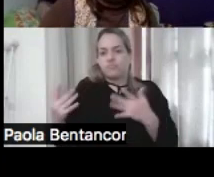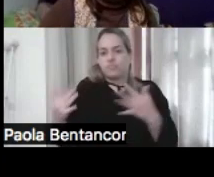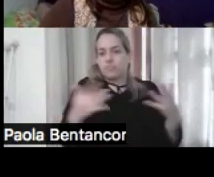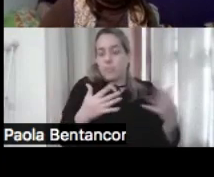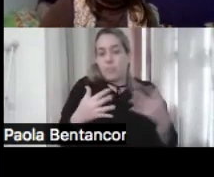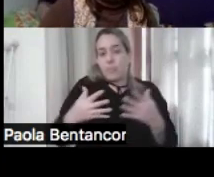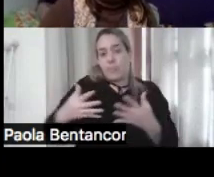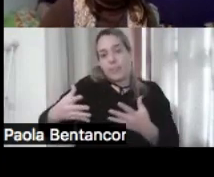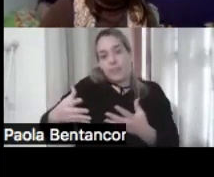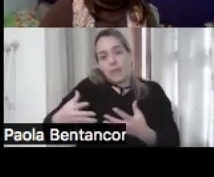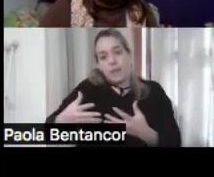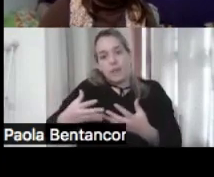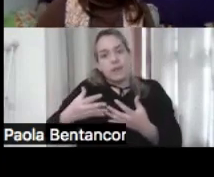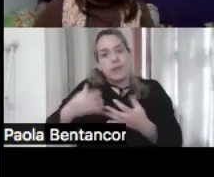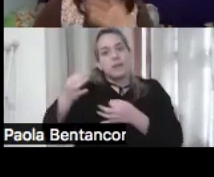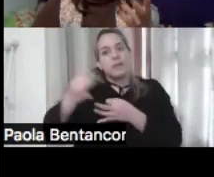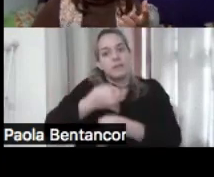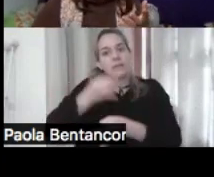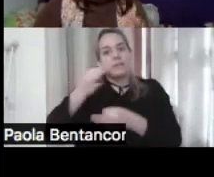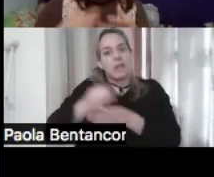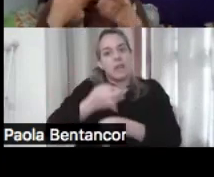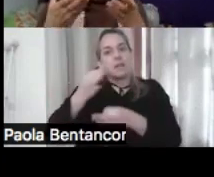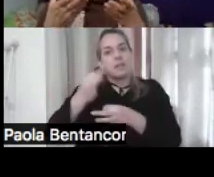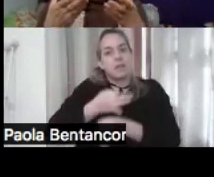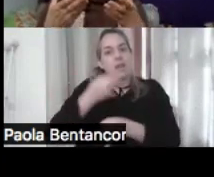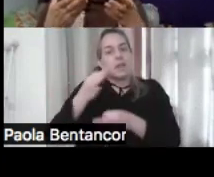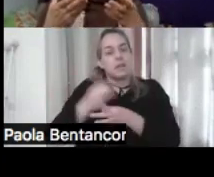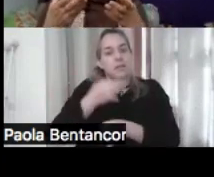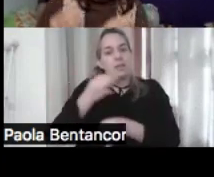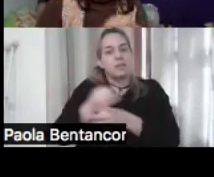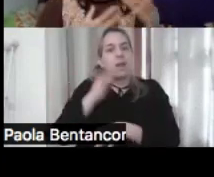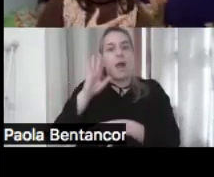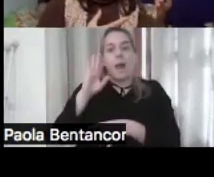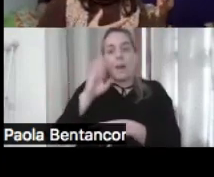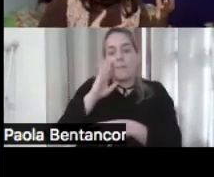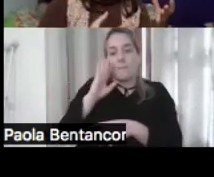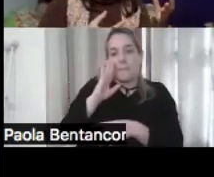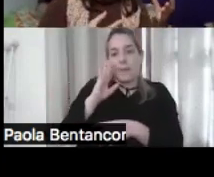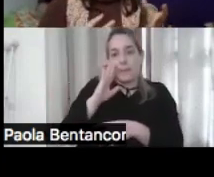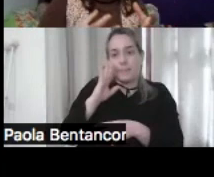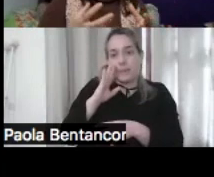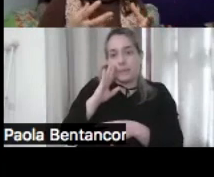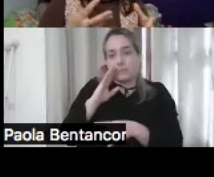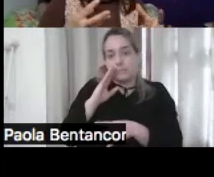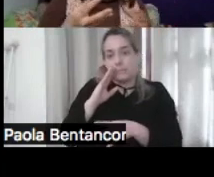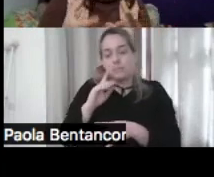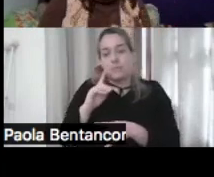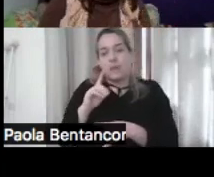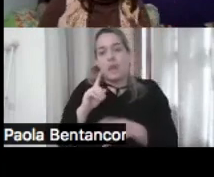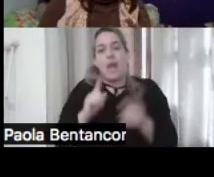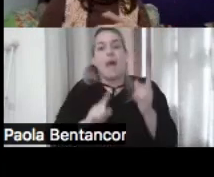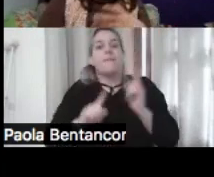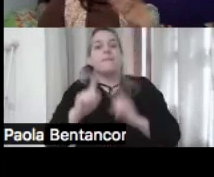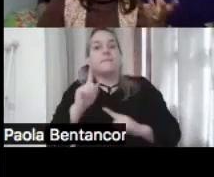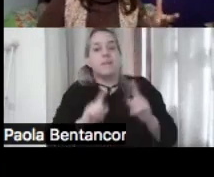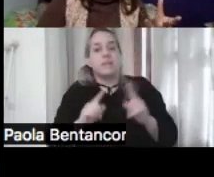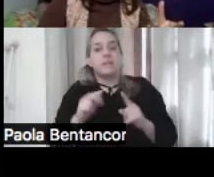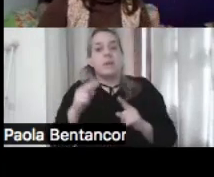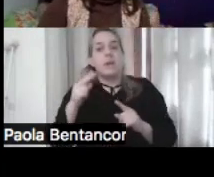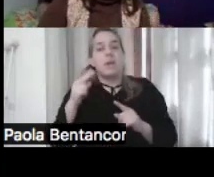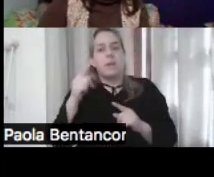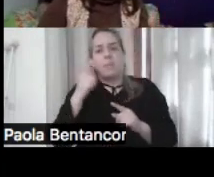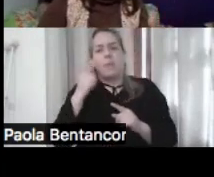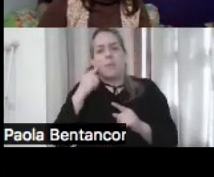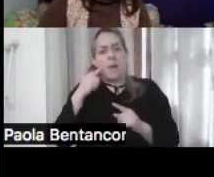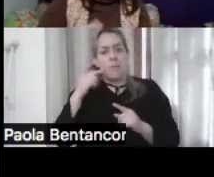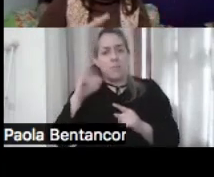cuerpo. Todo lo que les estoy nombrando son todas estrategias que en algún momento, en alguna diada, probamos luego